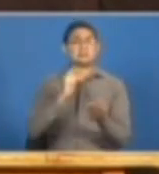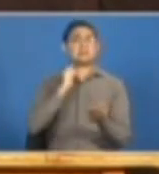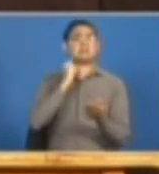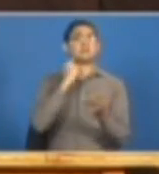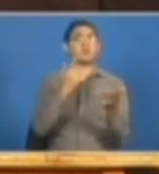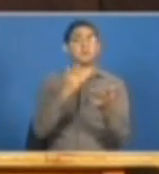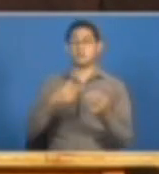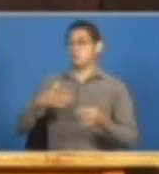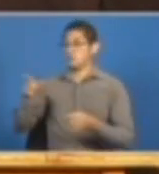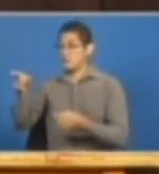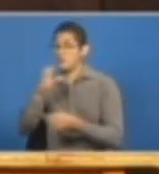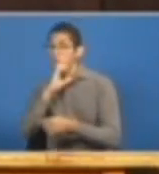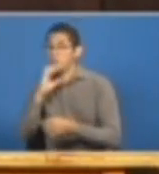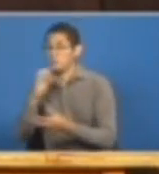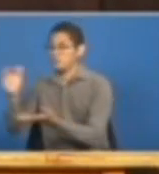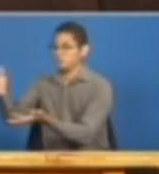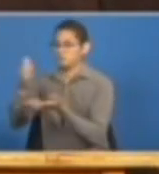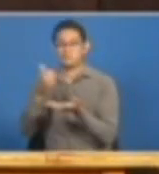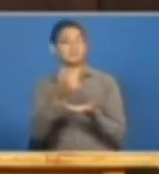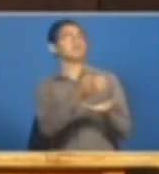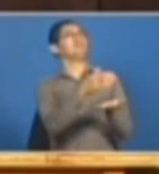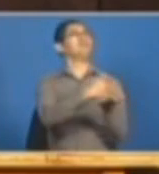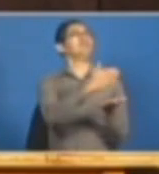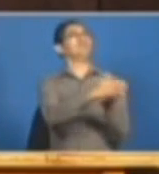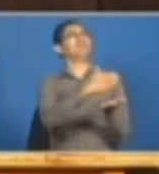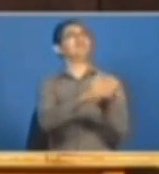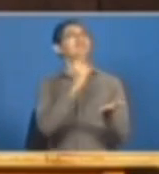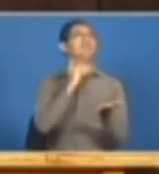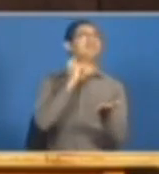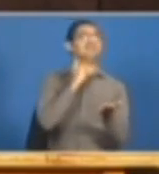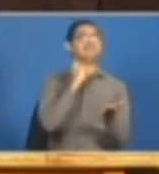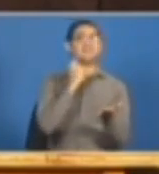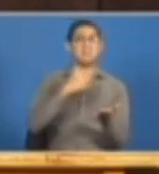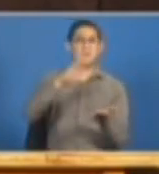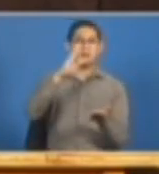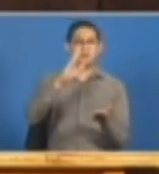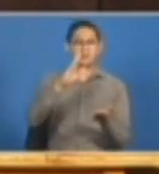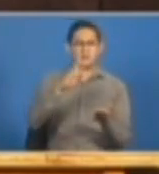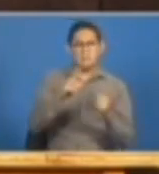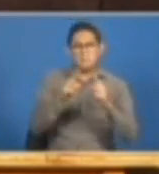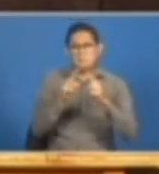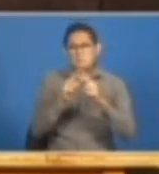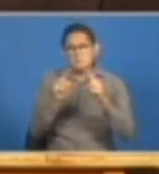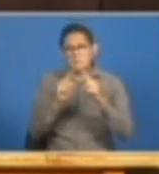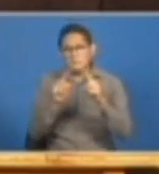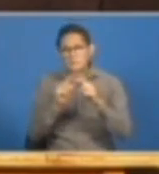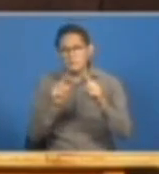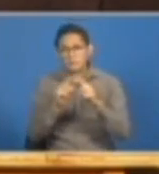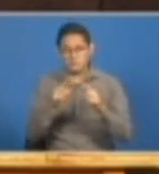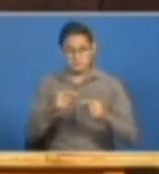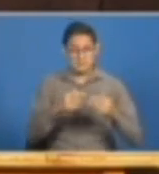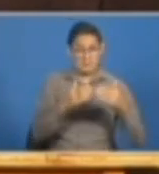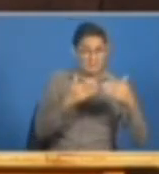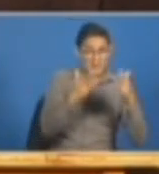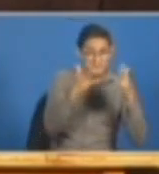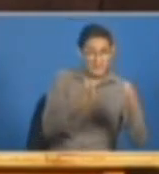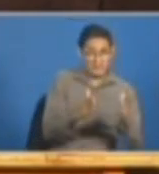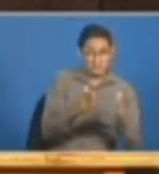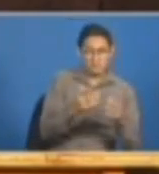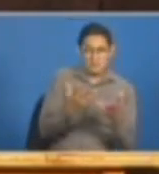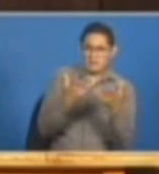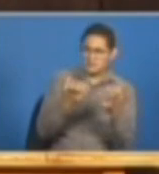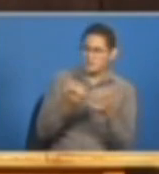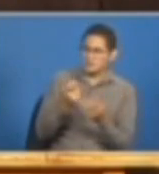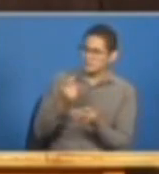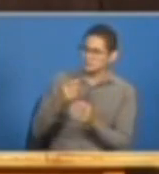intermediarios y minoristas. Pero, ¿qué hará usted para garantizar precios justos, que es al final lo que le interesa a la gente,